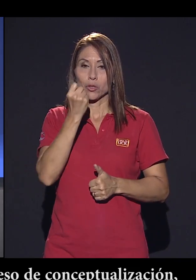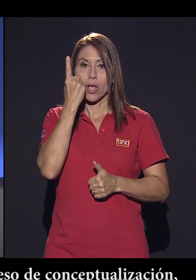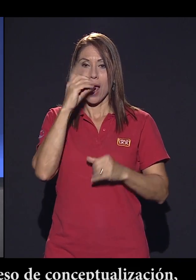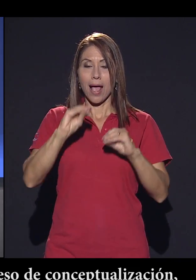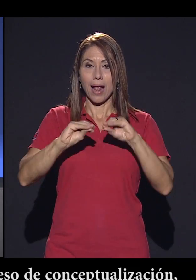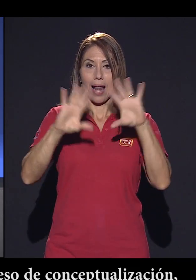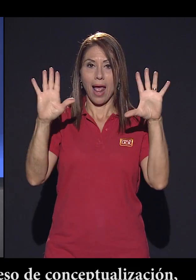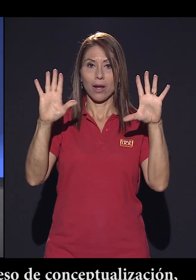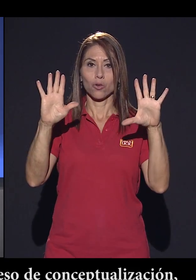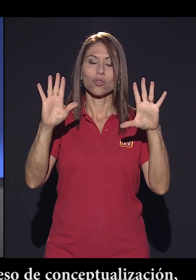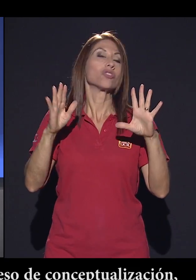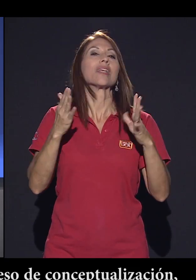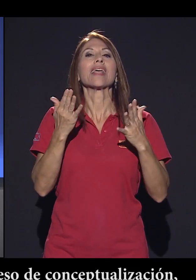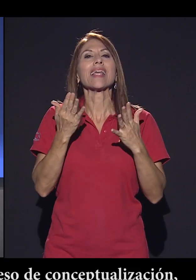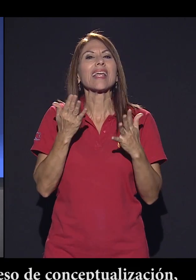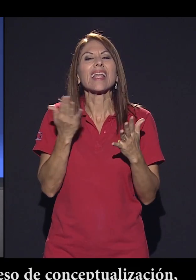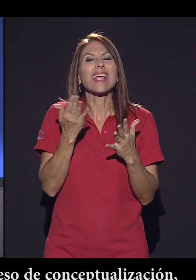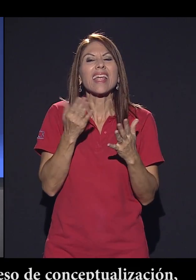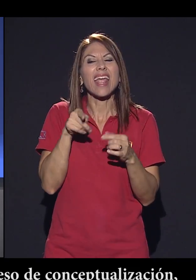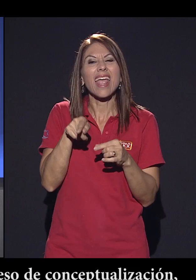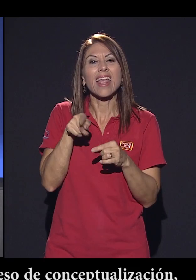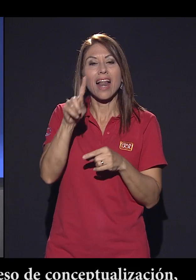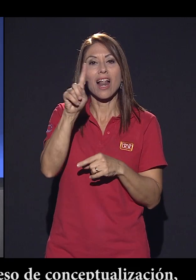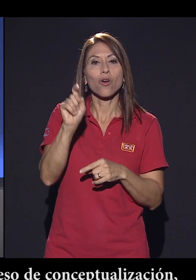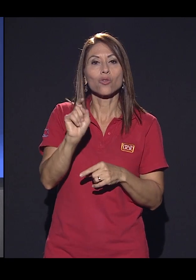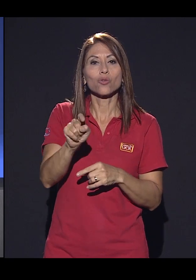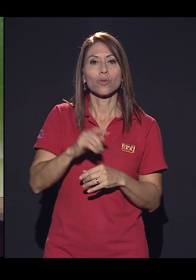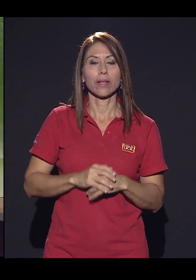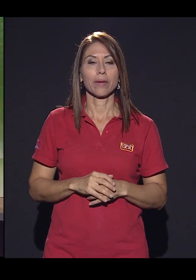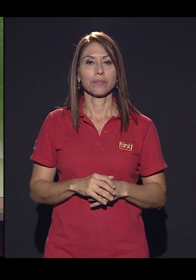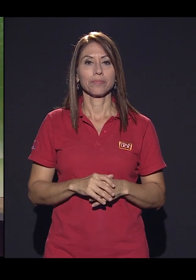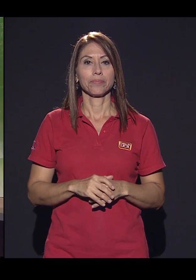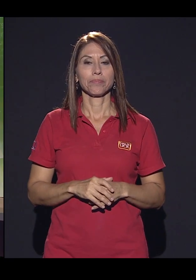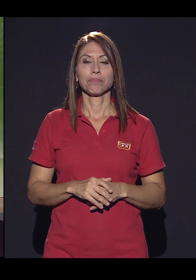estar claros sobre qué era la consulta.